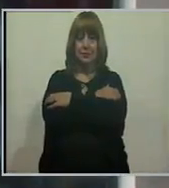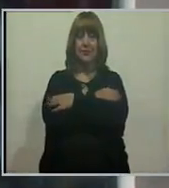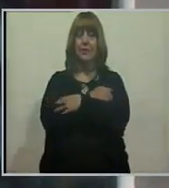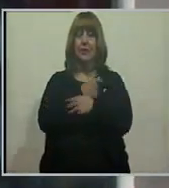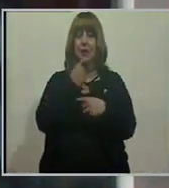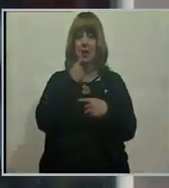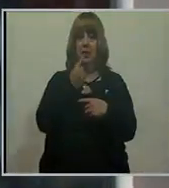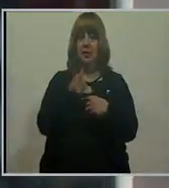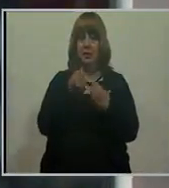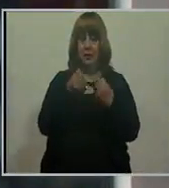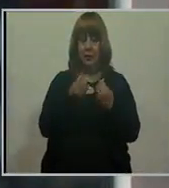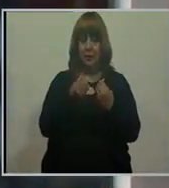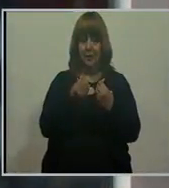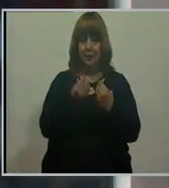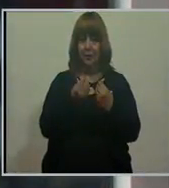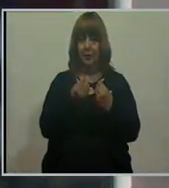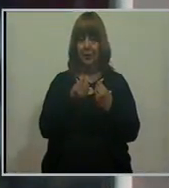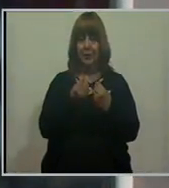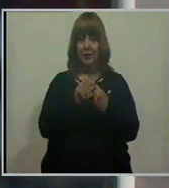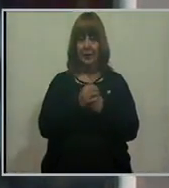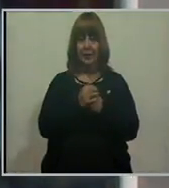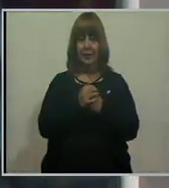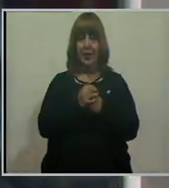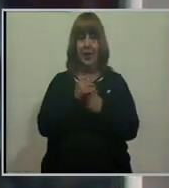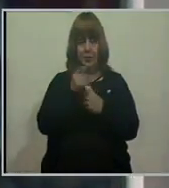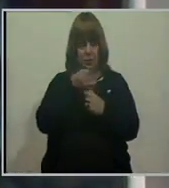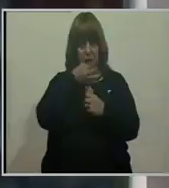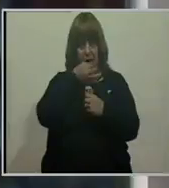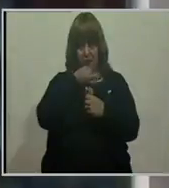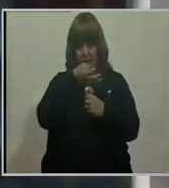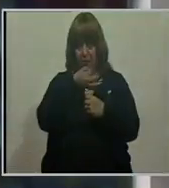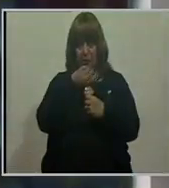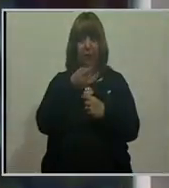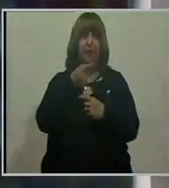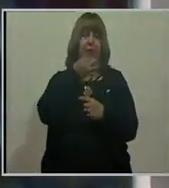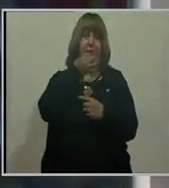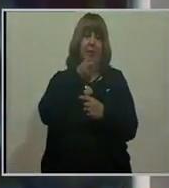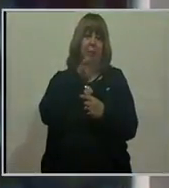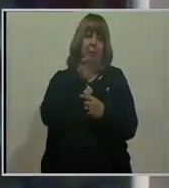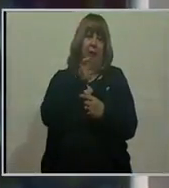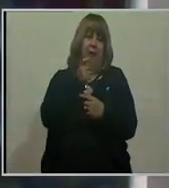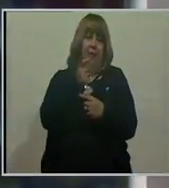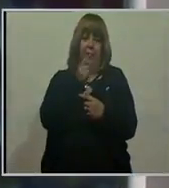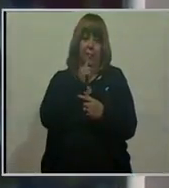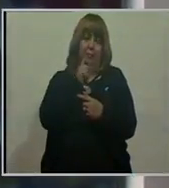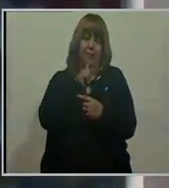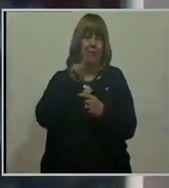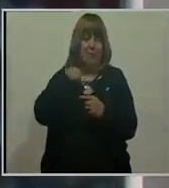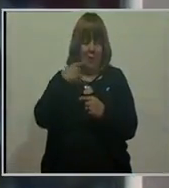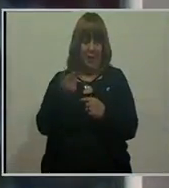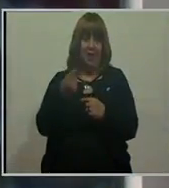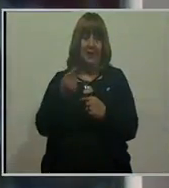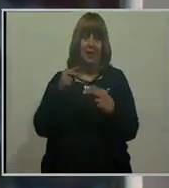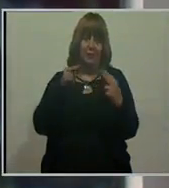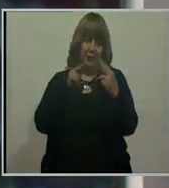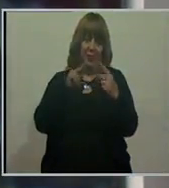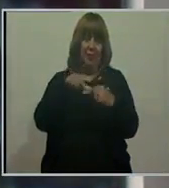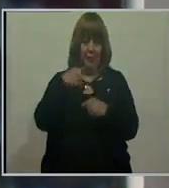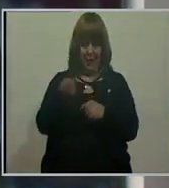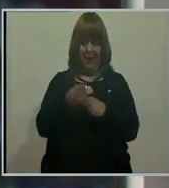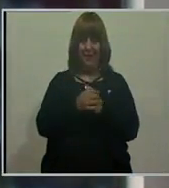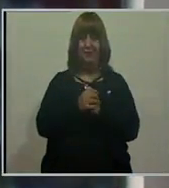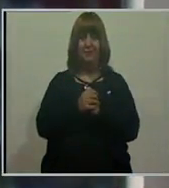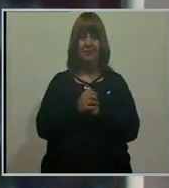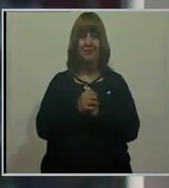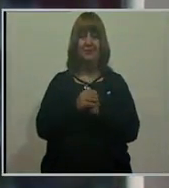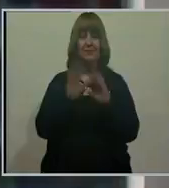No. Los frenos inhibitorios todavía funcionan. Ah, funcionan. Porque, hasta mañana. Lo queremos, Peter.